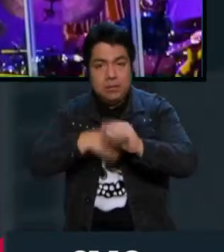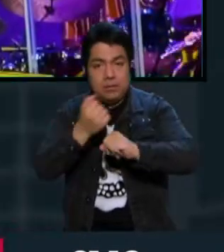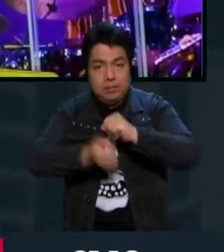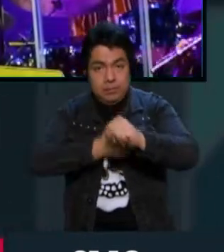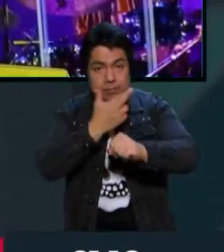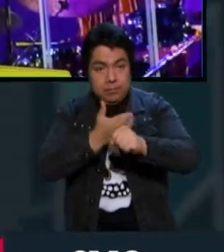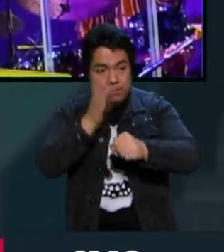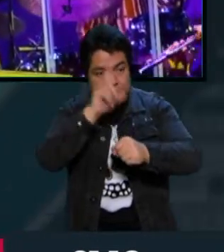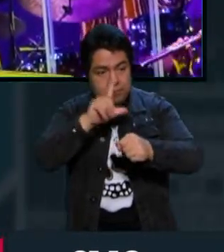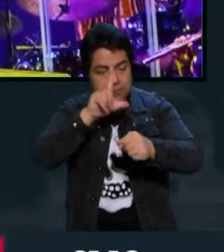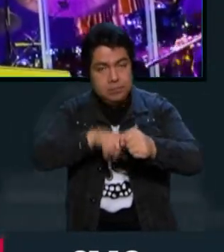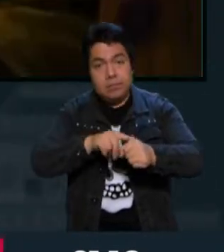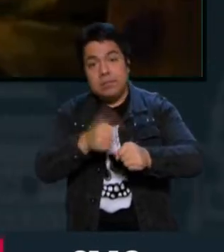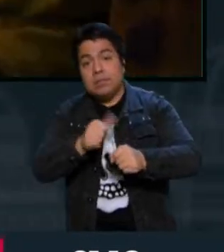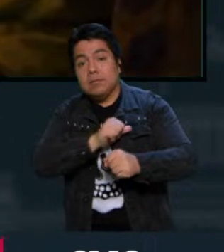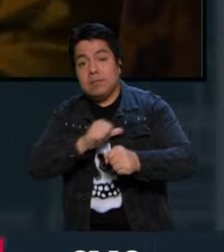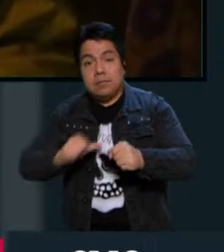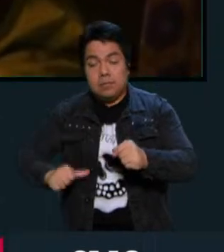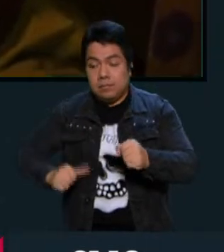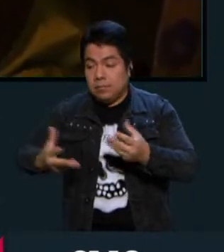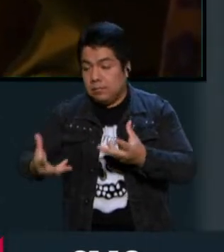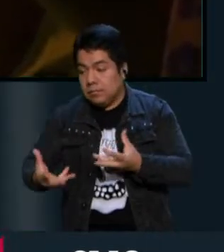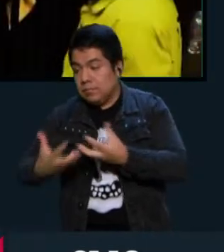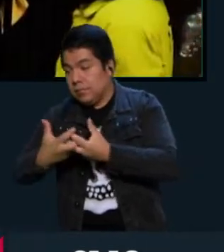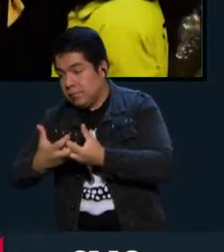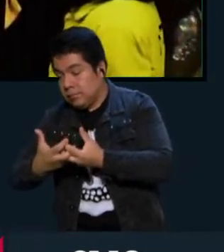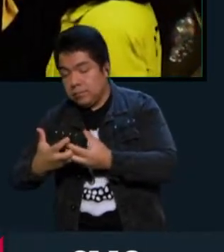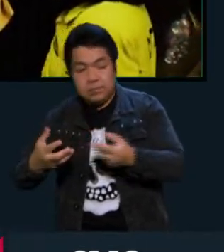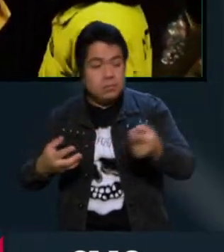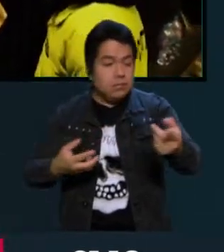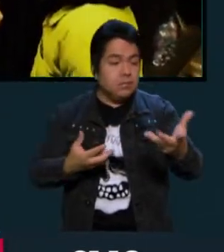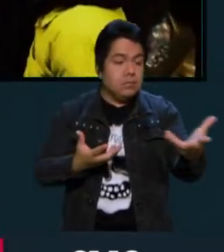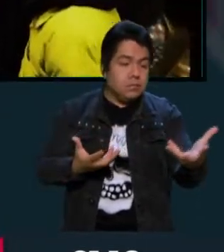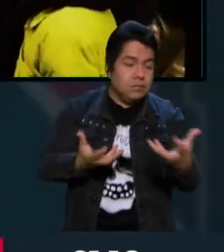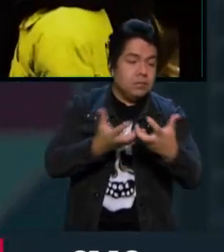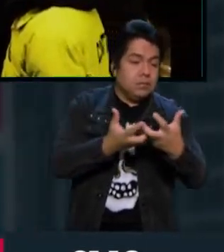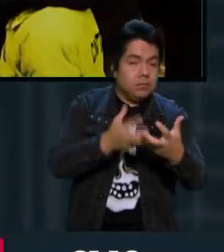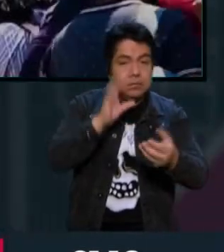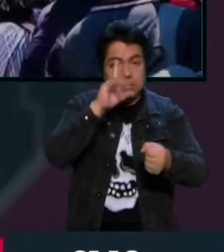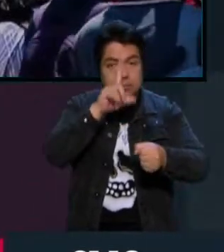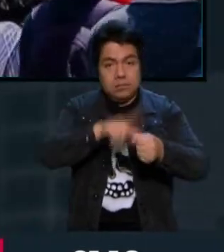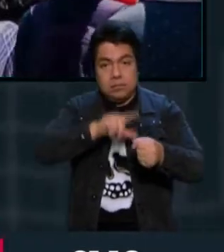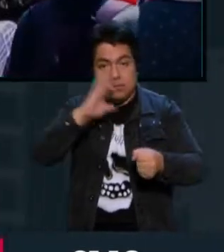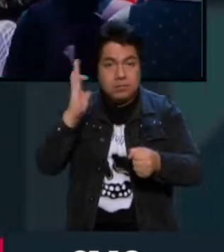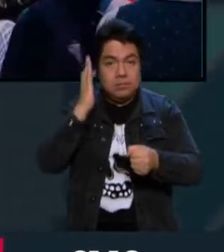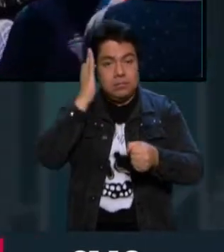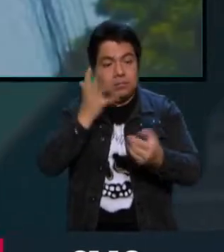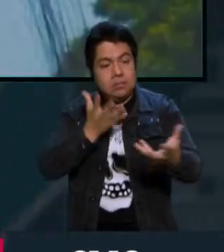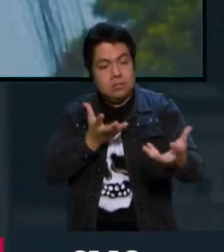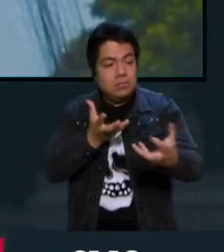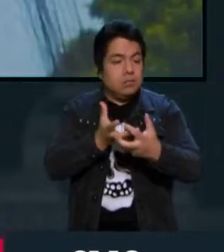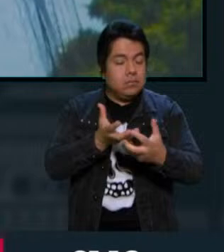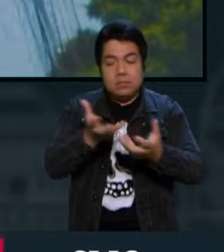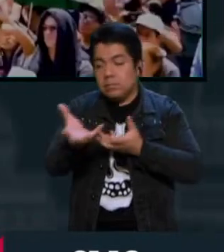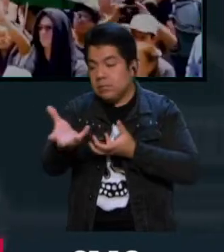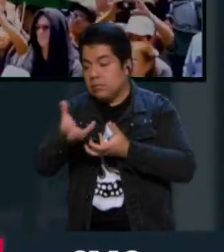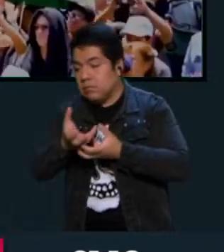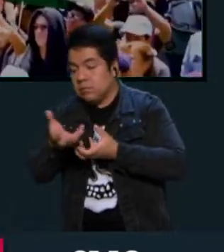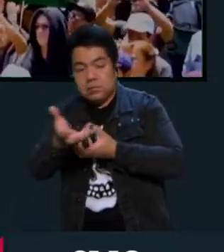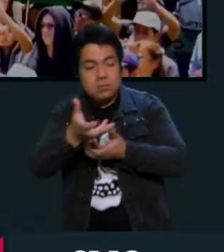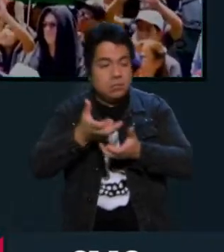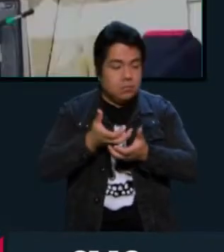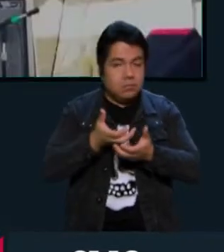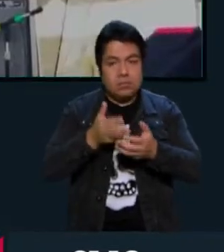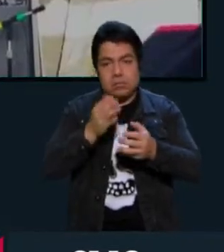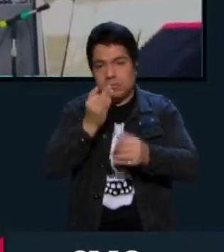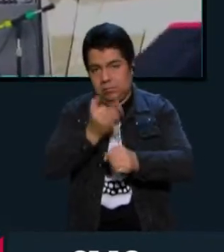pueda articular con las alcaldías y que a su vez se puedan articular con la cultura del gobierno federal y que a su vez ahora con esta impronta metropolitana